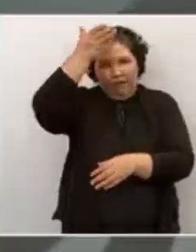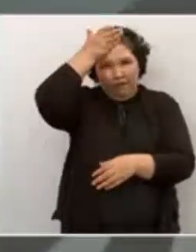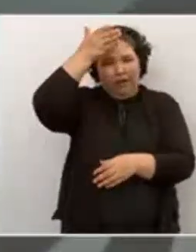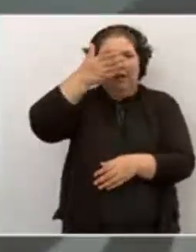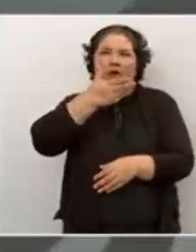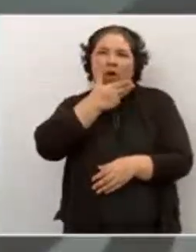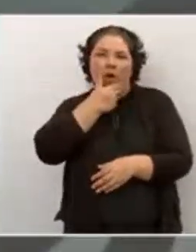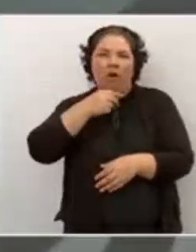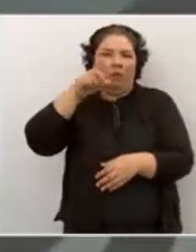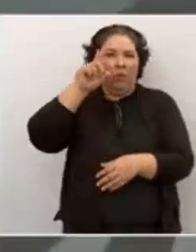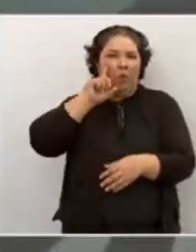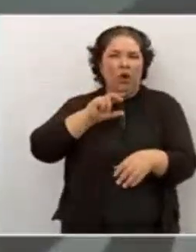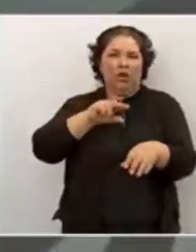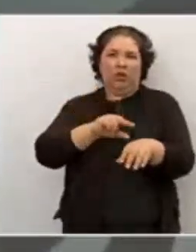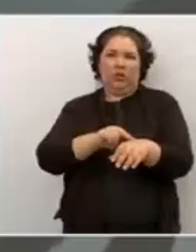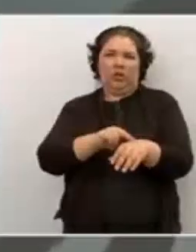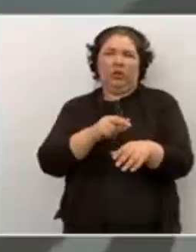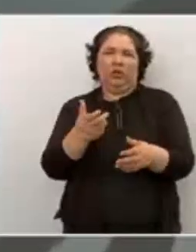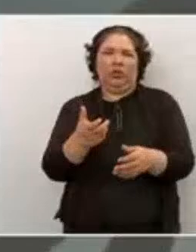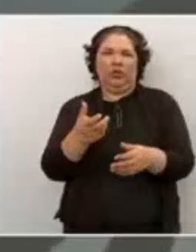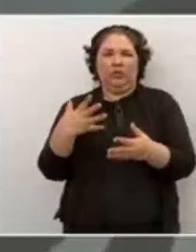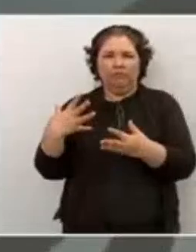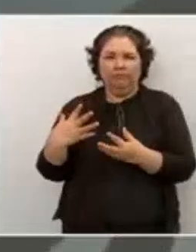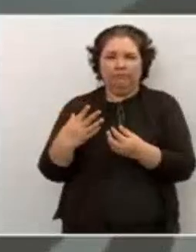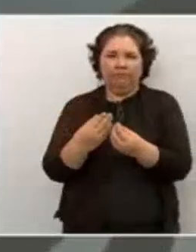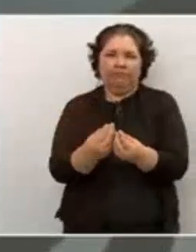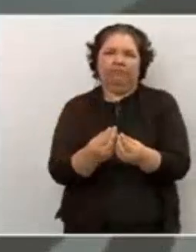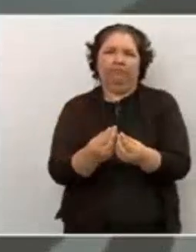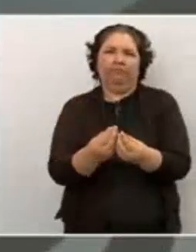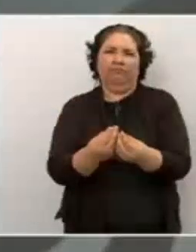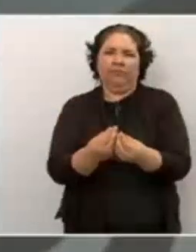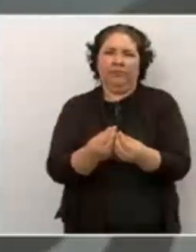médicos, médicas, que ya